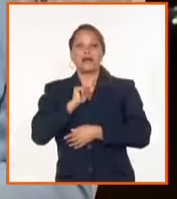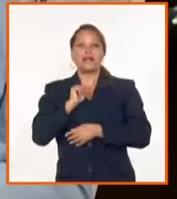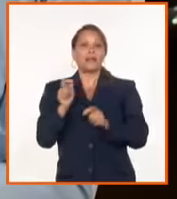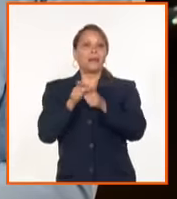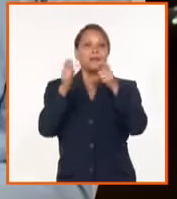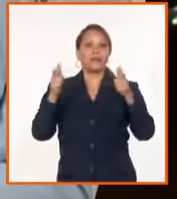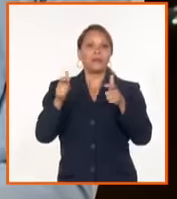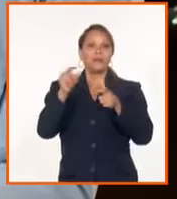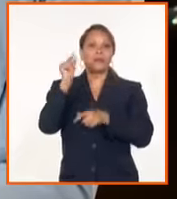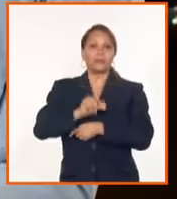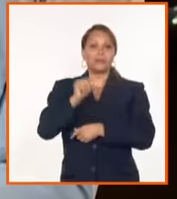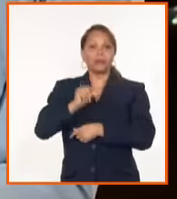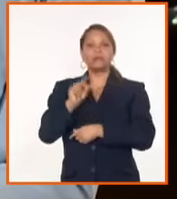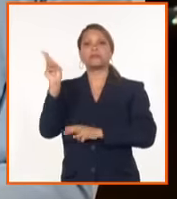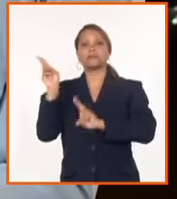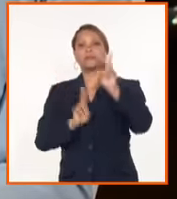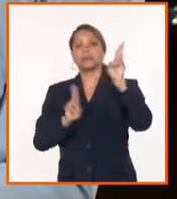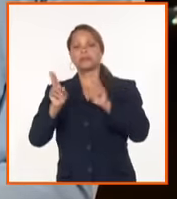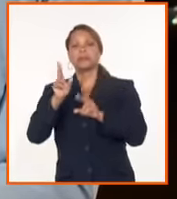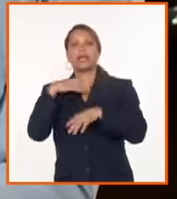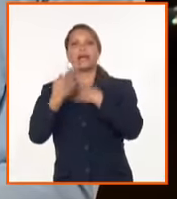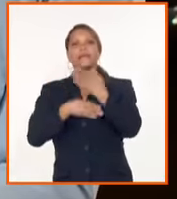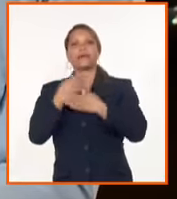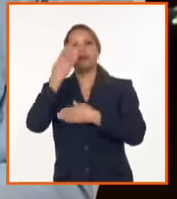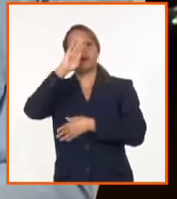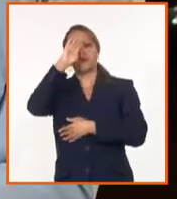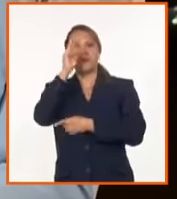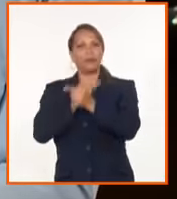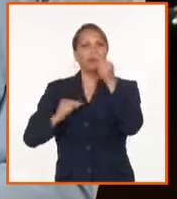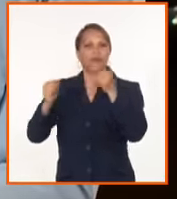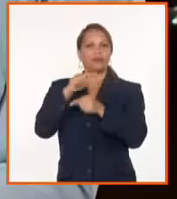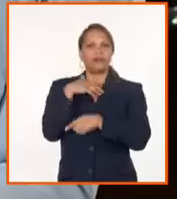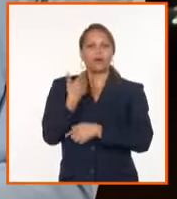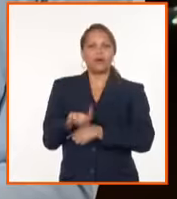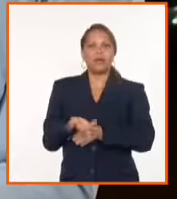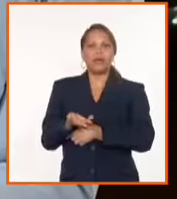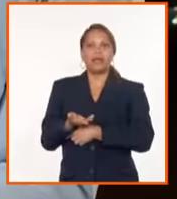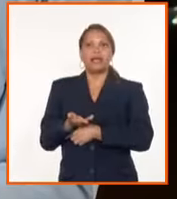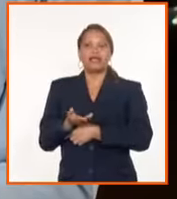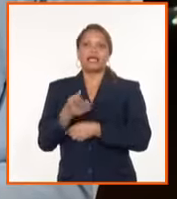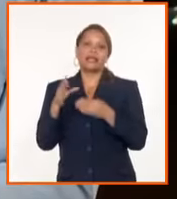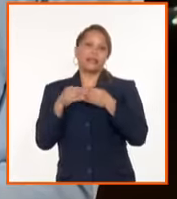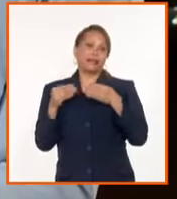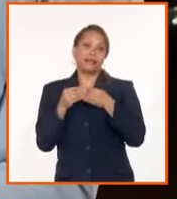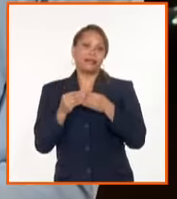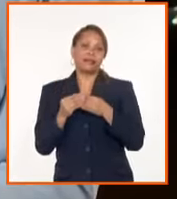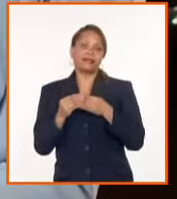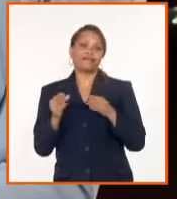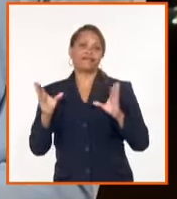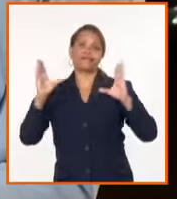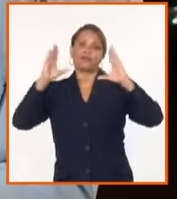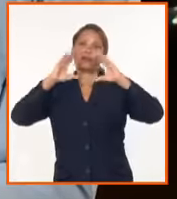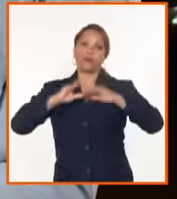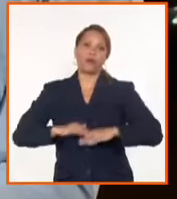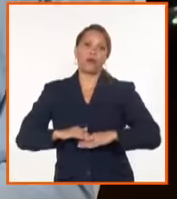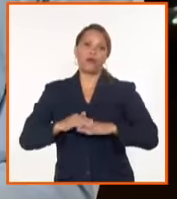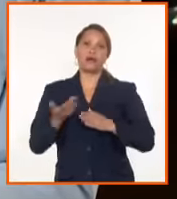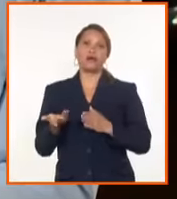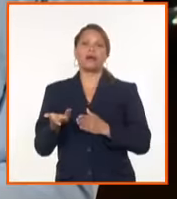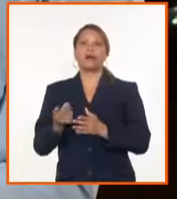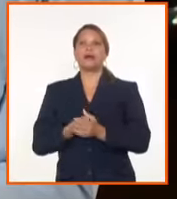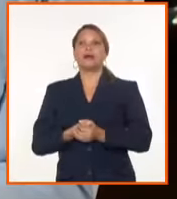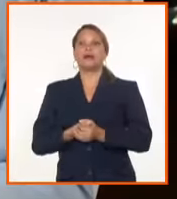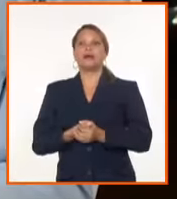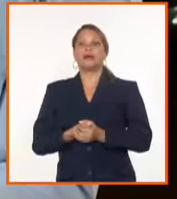compañeras y los compañeros coinciden que el problema fundamental del país es la baja disponibilidad de divisas. Por los niveles de exportación,